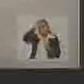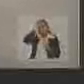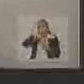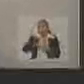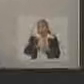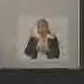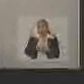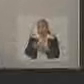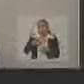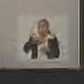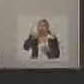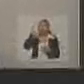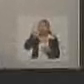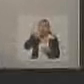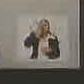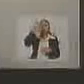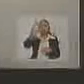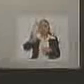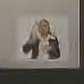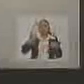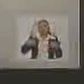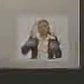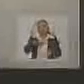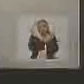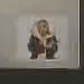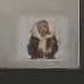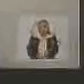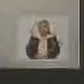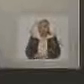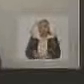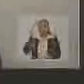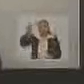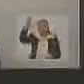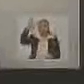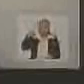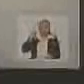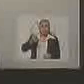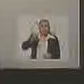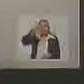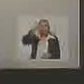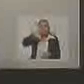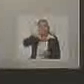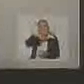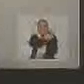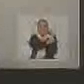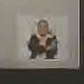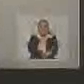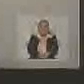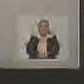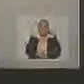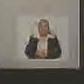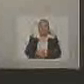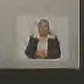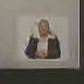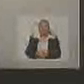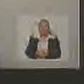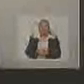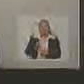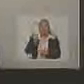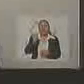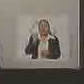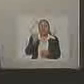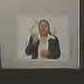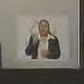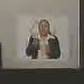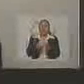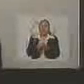decirles a nuestros vecinos de Benito Juárez que fue la primera delegación durante mi administración la que formó